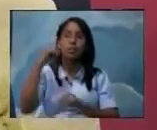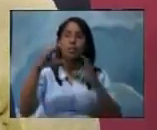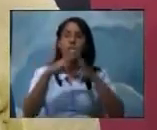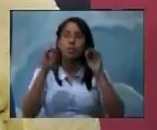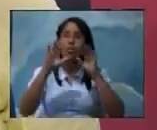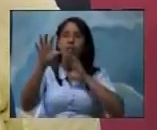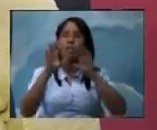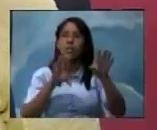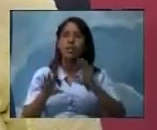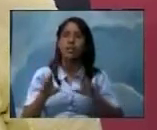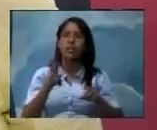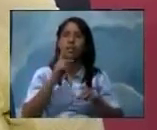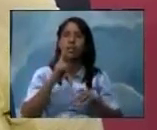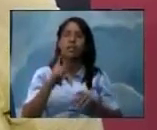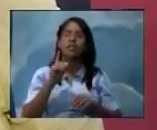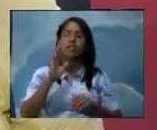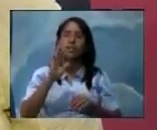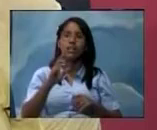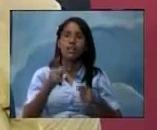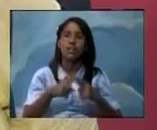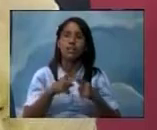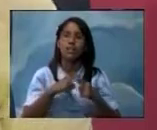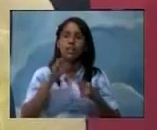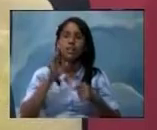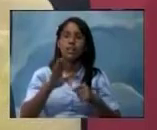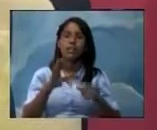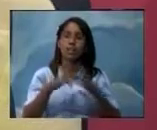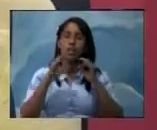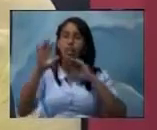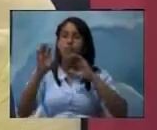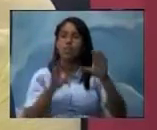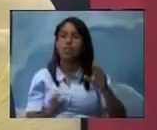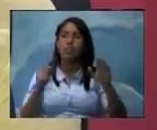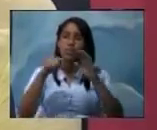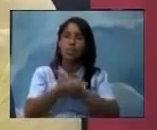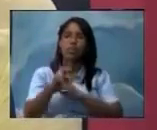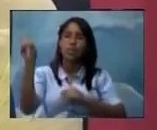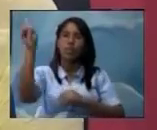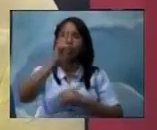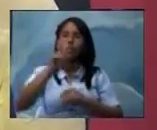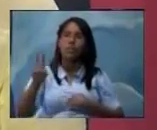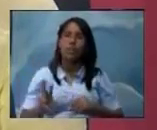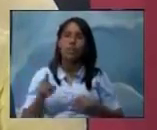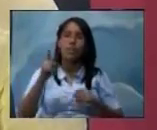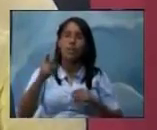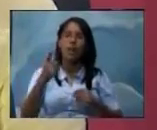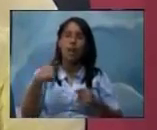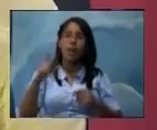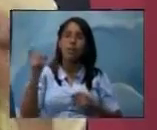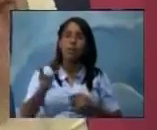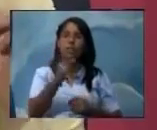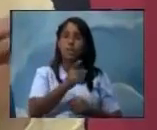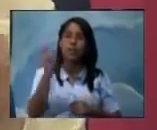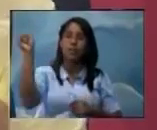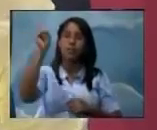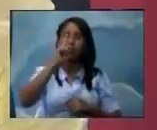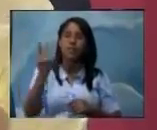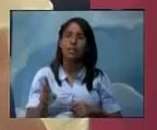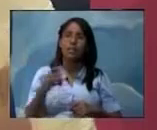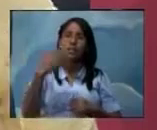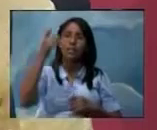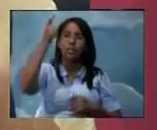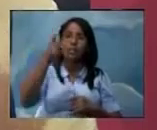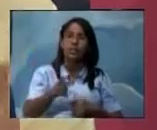por todas las naciones, ¿verdad que dice así? Ajá, y todas las naciones incluye Venezuela. Hay personas